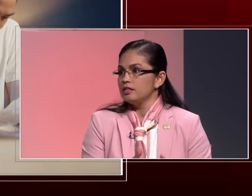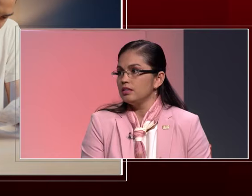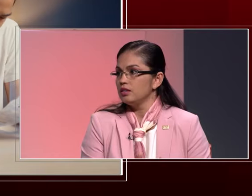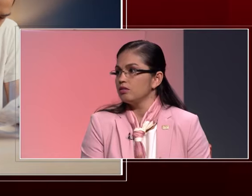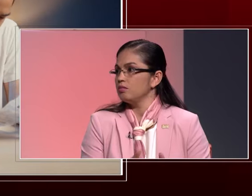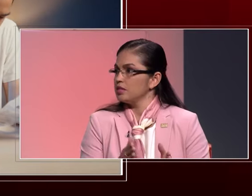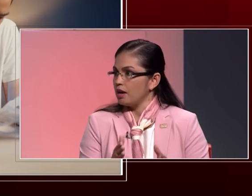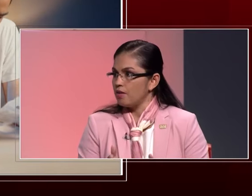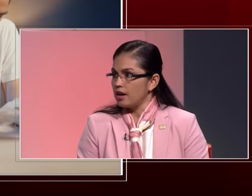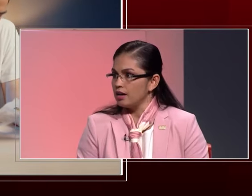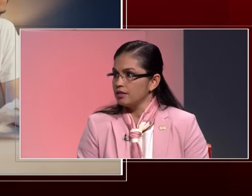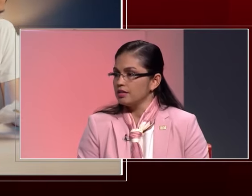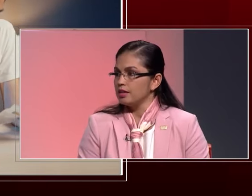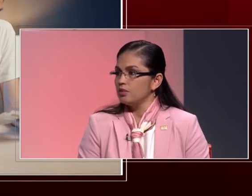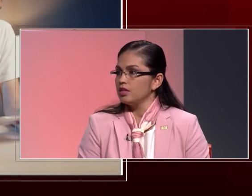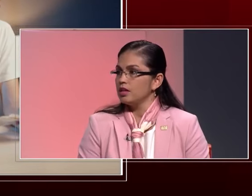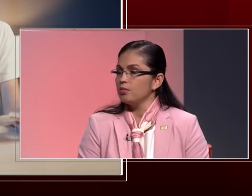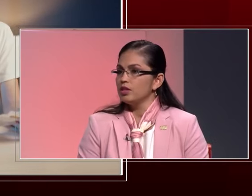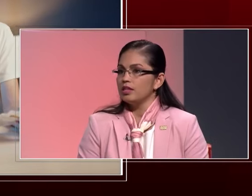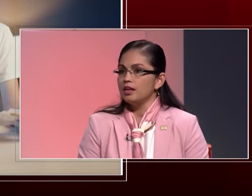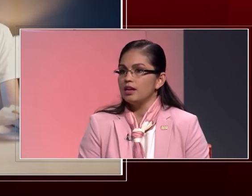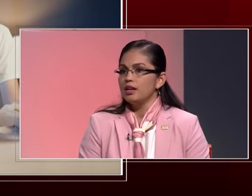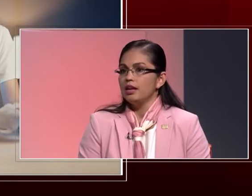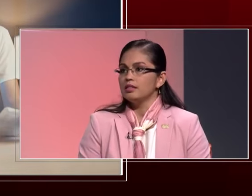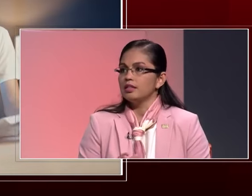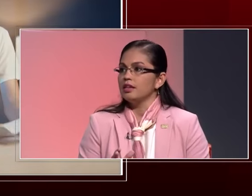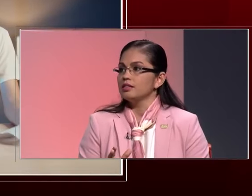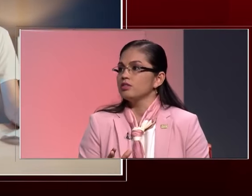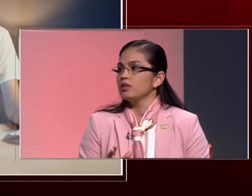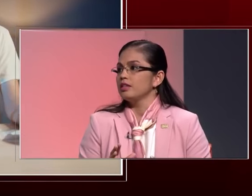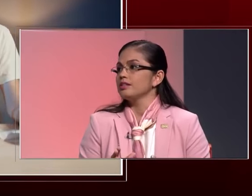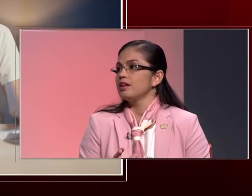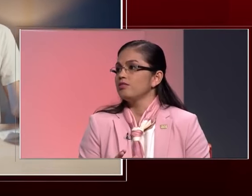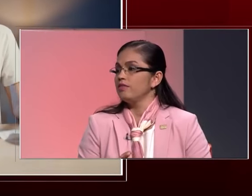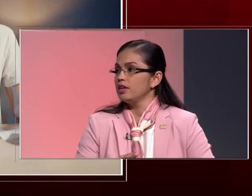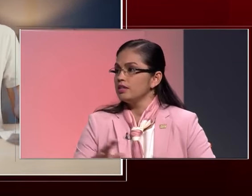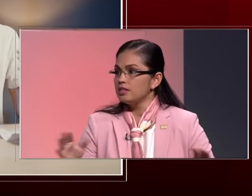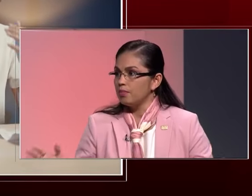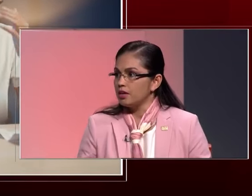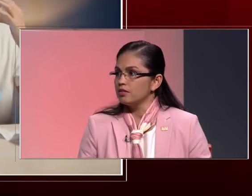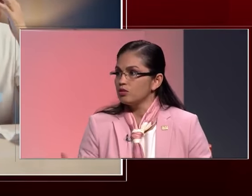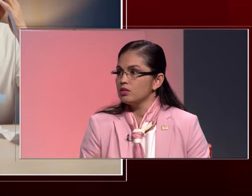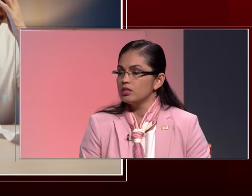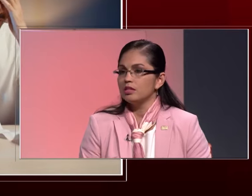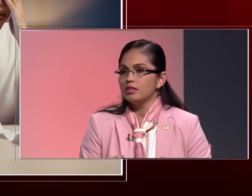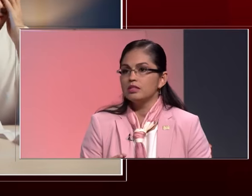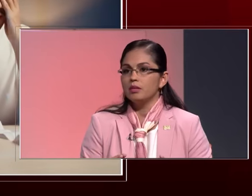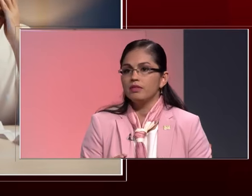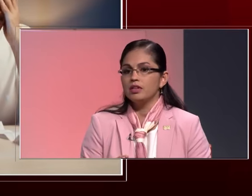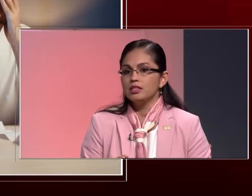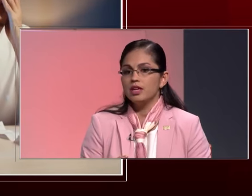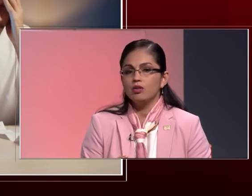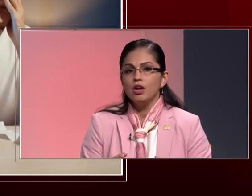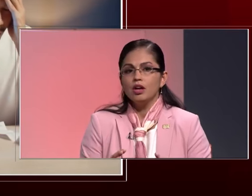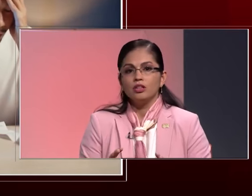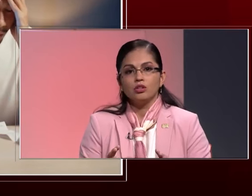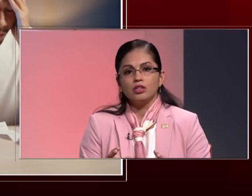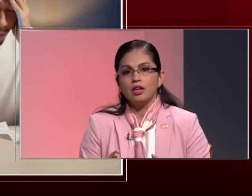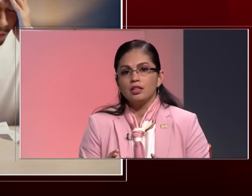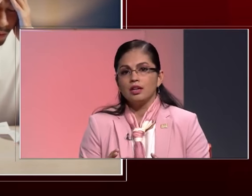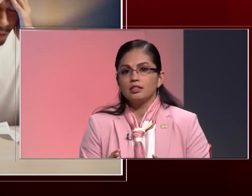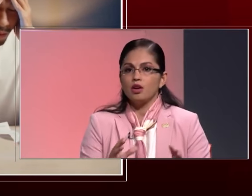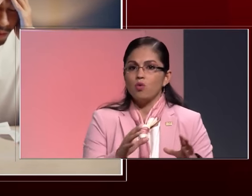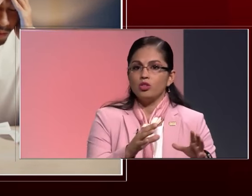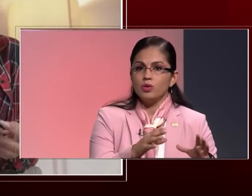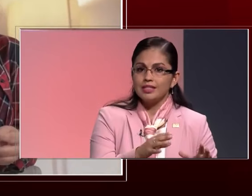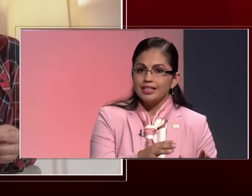ha decidido comenzar a bajar la tasa de política monetaria. Esta tasa es una tasa de referencia para el resto del sistema financiero.